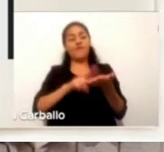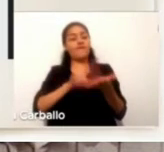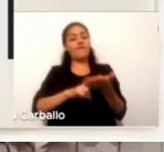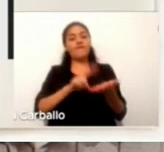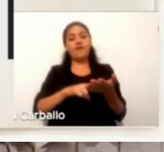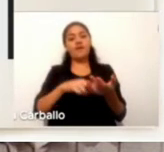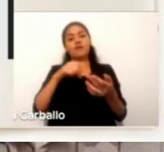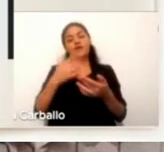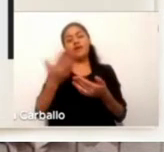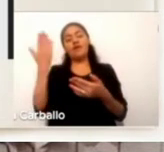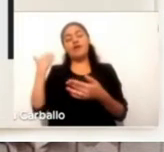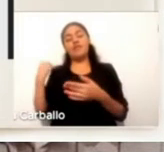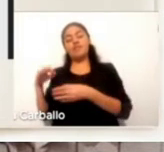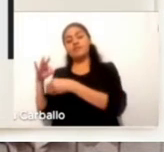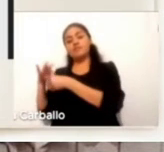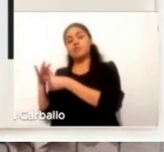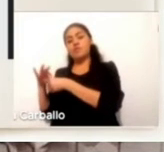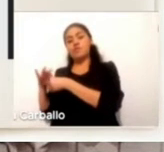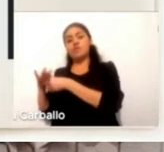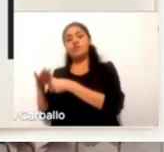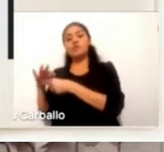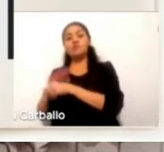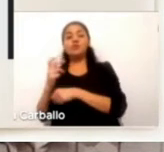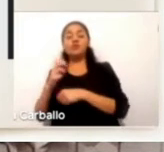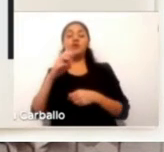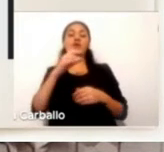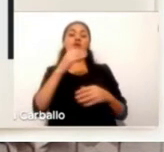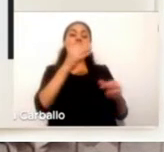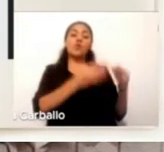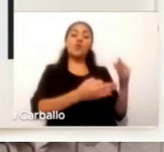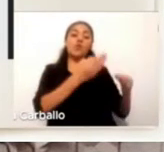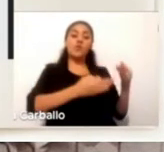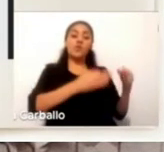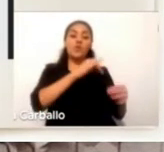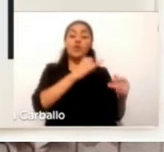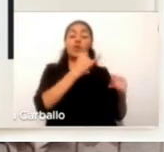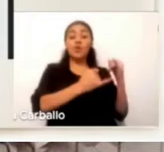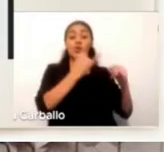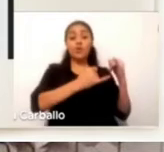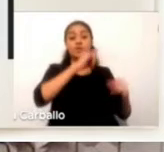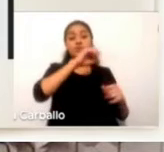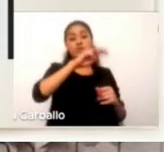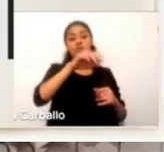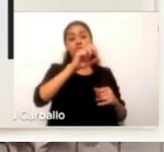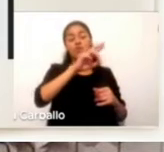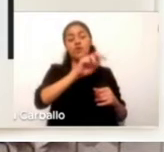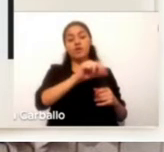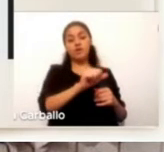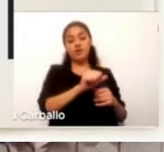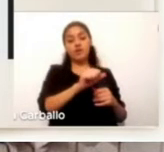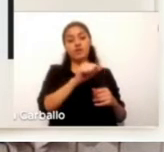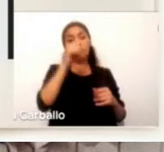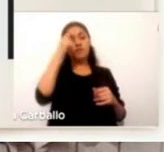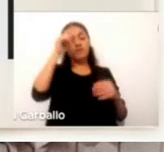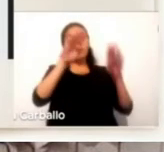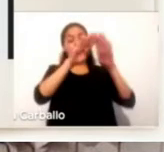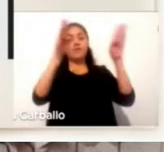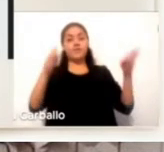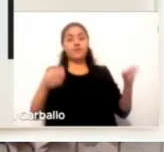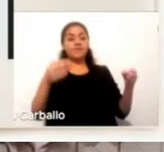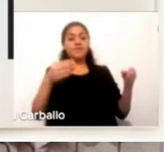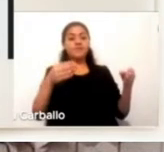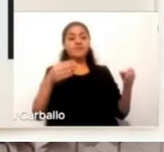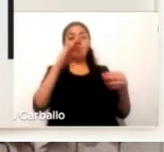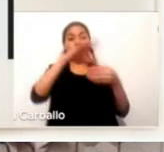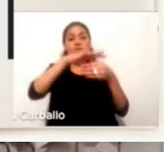electoral. A juicio de Morena, en las actas de escrutinio y cómputo levantadas en las mesas directivas de casilla, la sumatoria de los votos